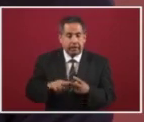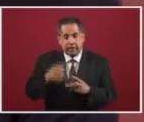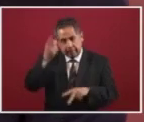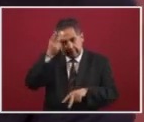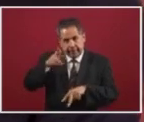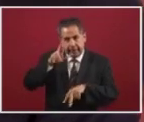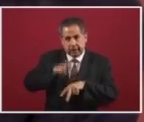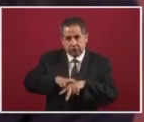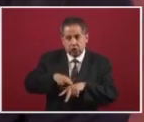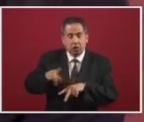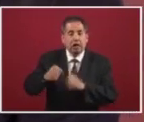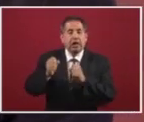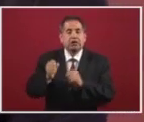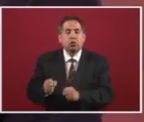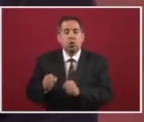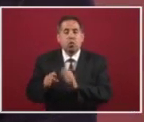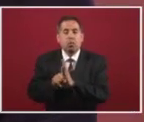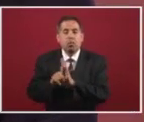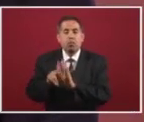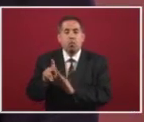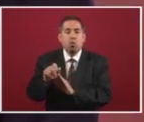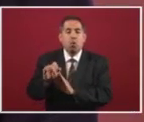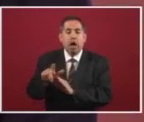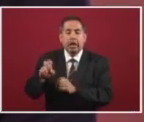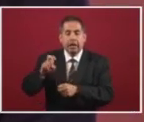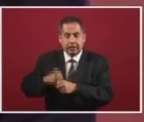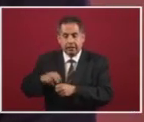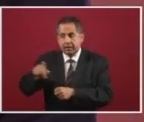director del Seguro Popular de Michoacán;